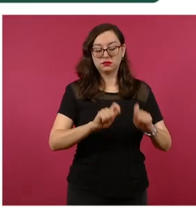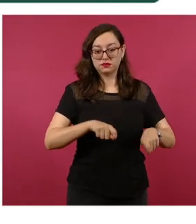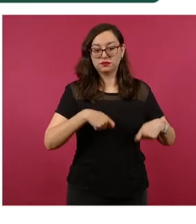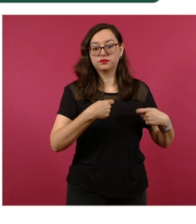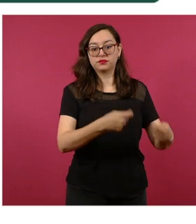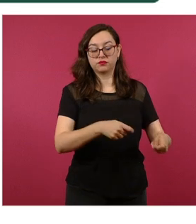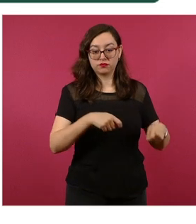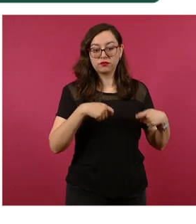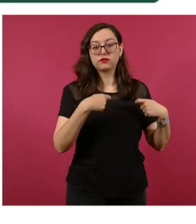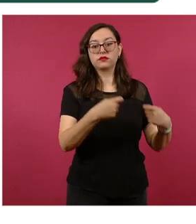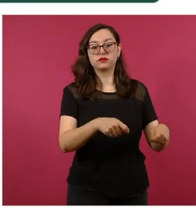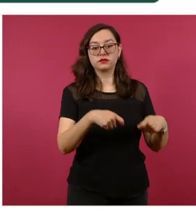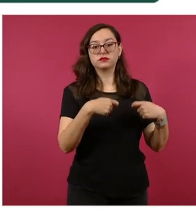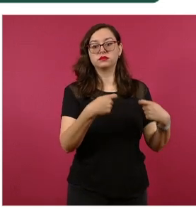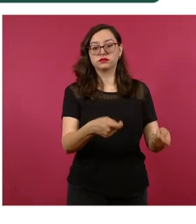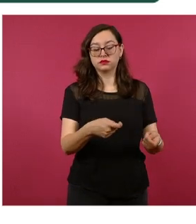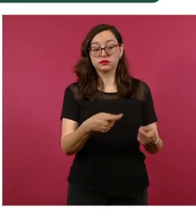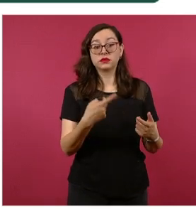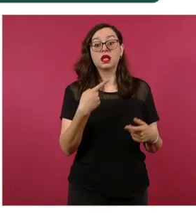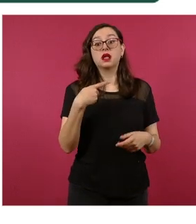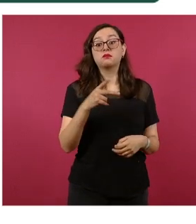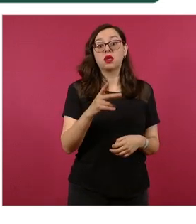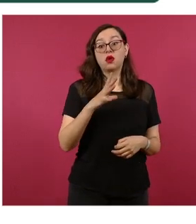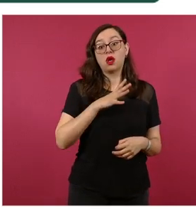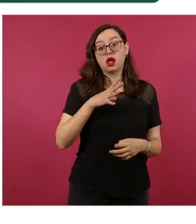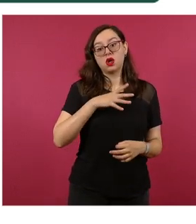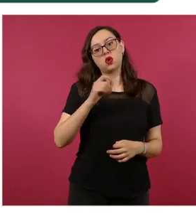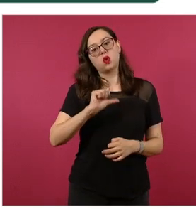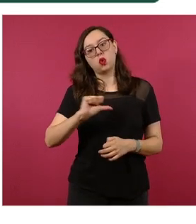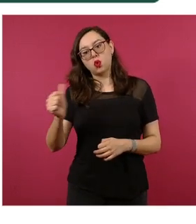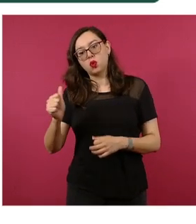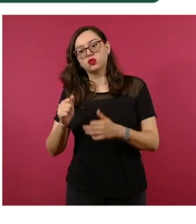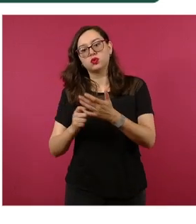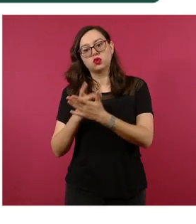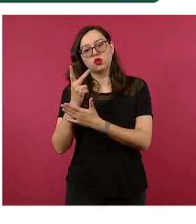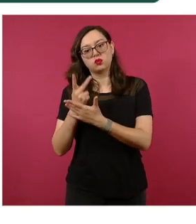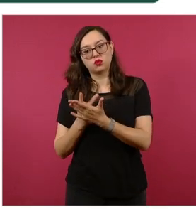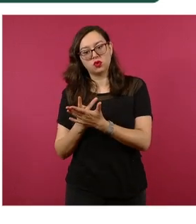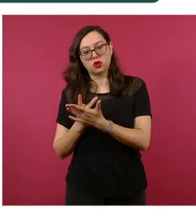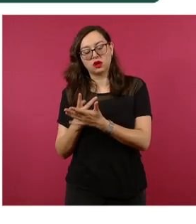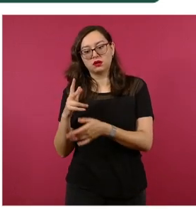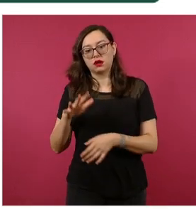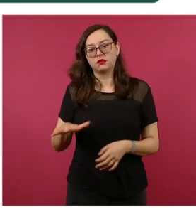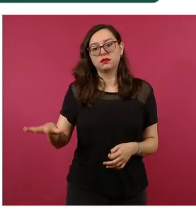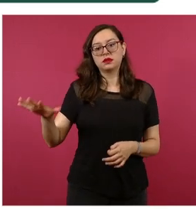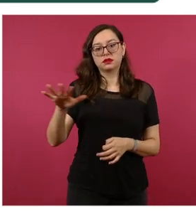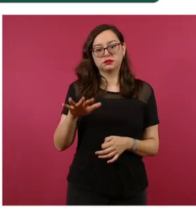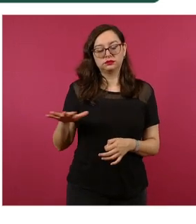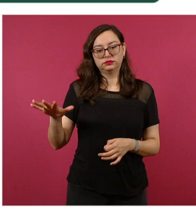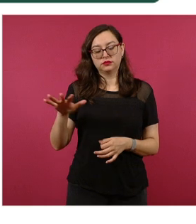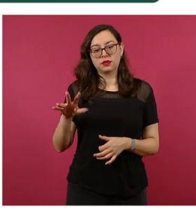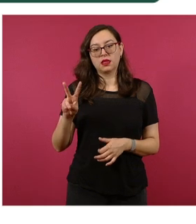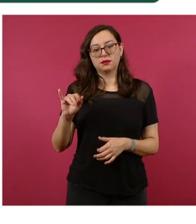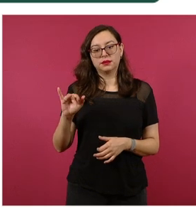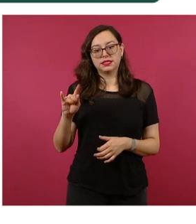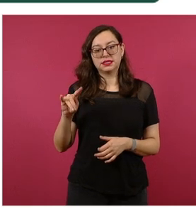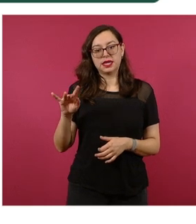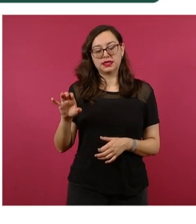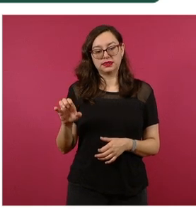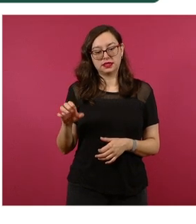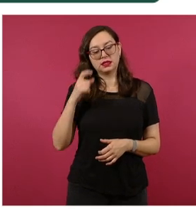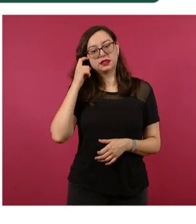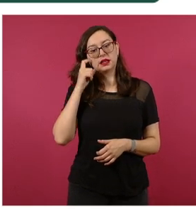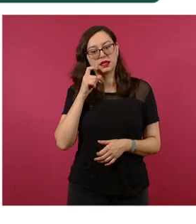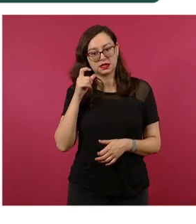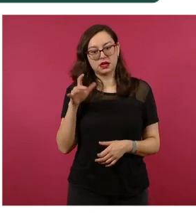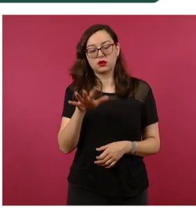Está presente el programa, sobre todo en la zona de Vicente Guerrero. Aquí estamos justo el sábado